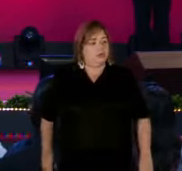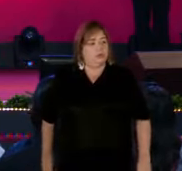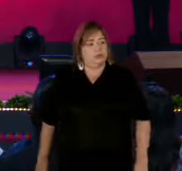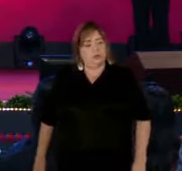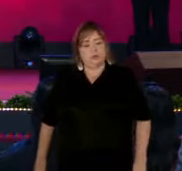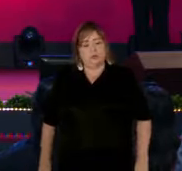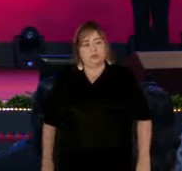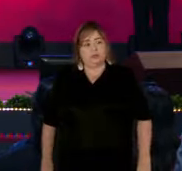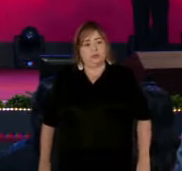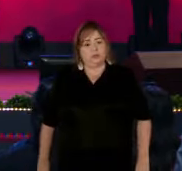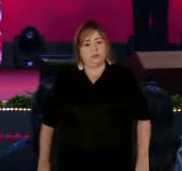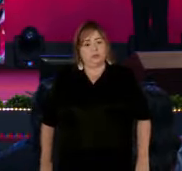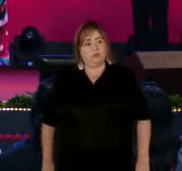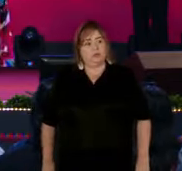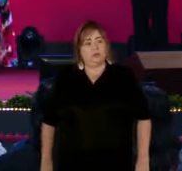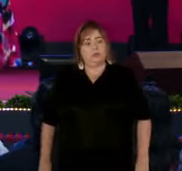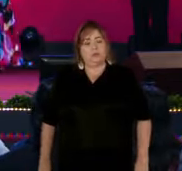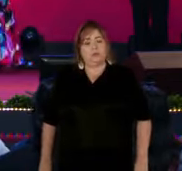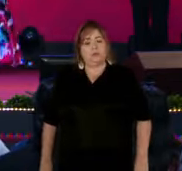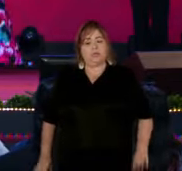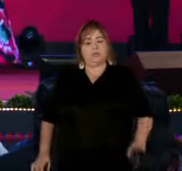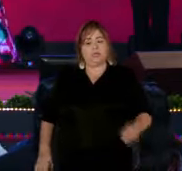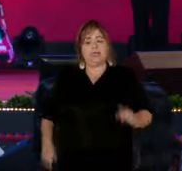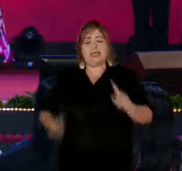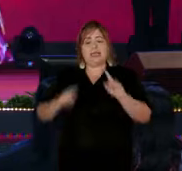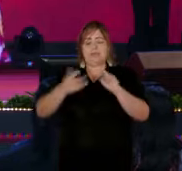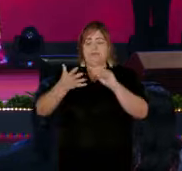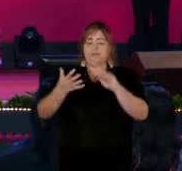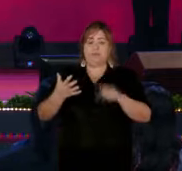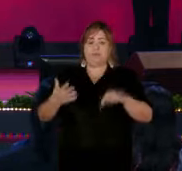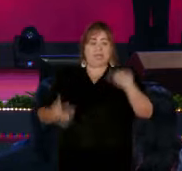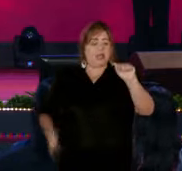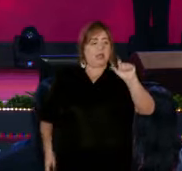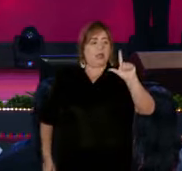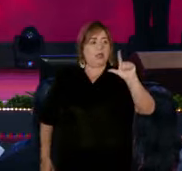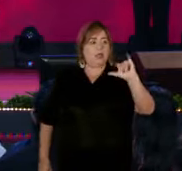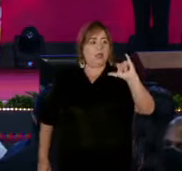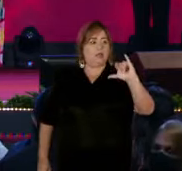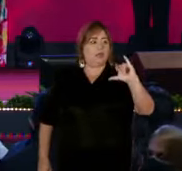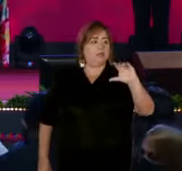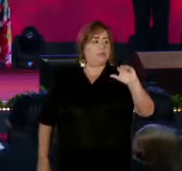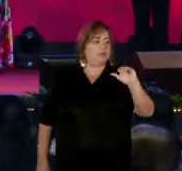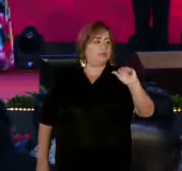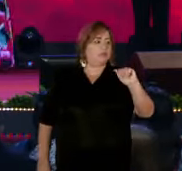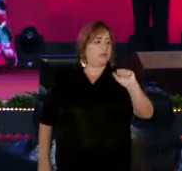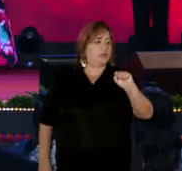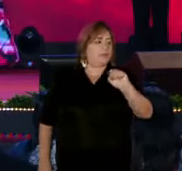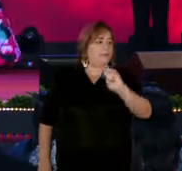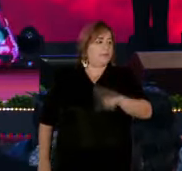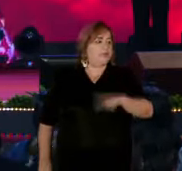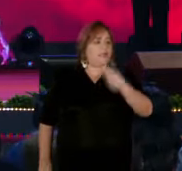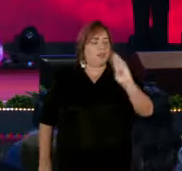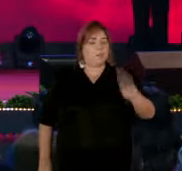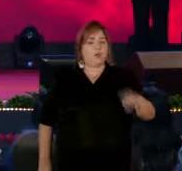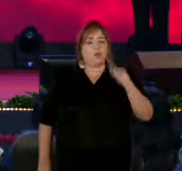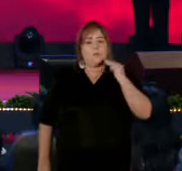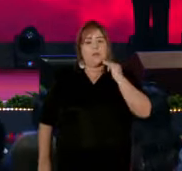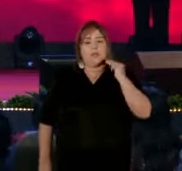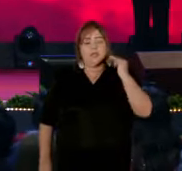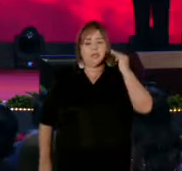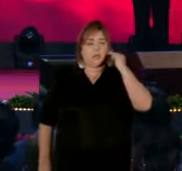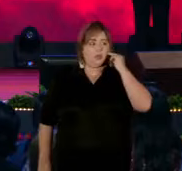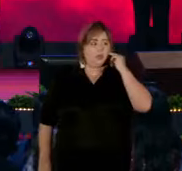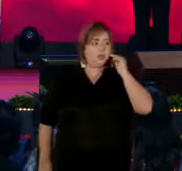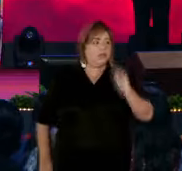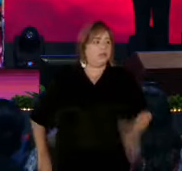yo, Juanis Pérez de Rincón, Alicio Fajardo, Bayamón, Mayagüez. Bueno, esto es una cosa